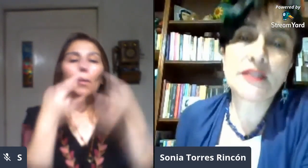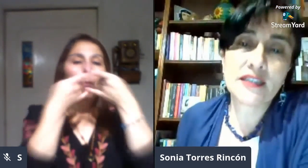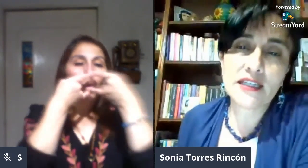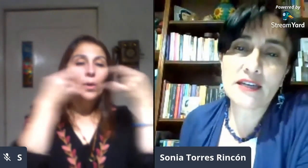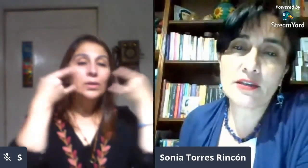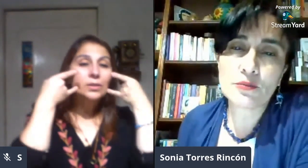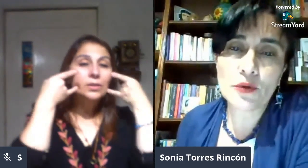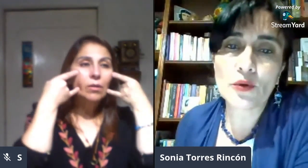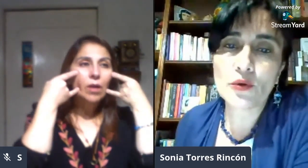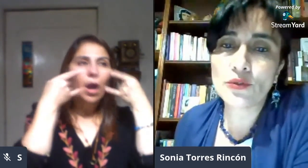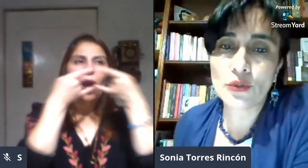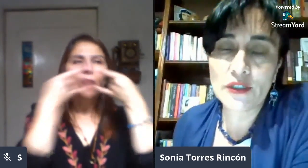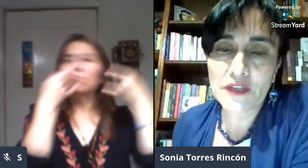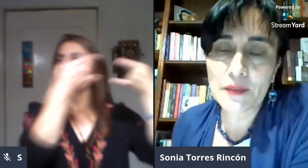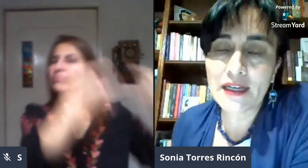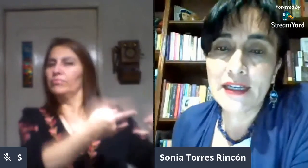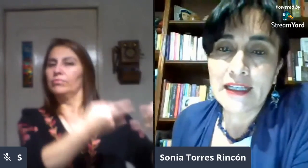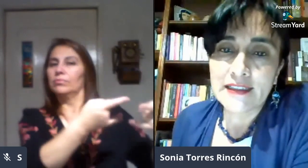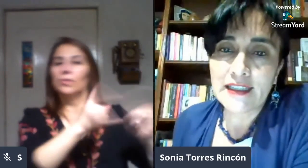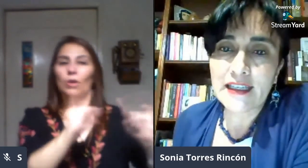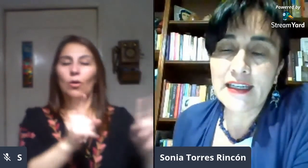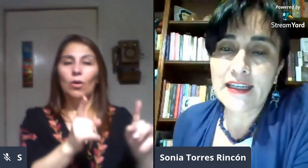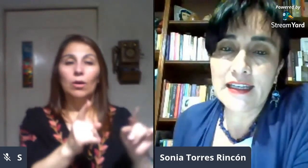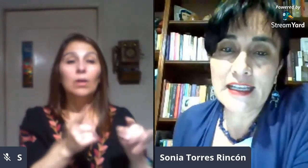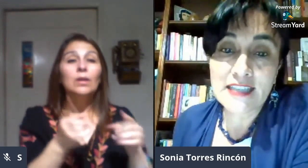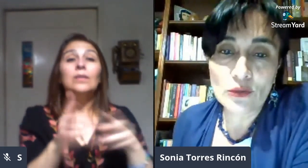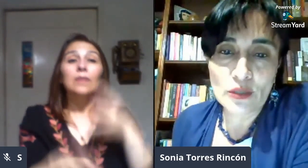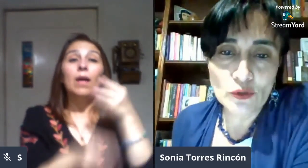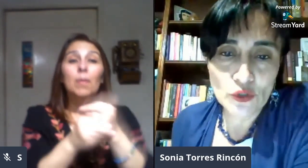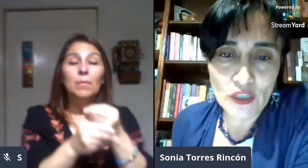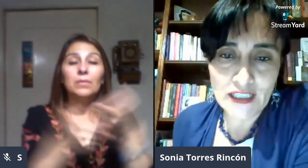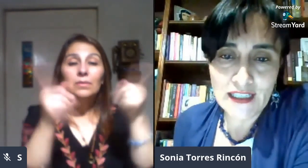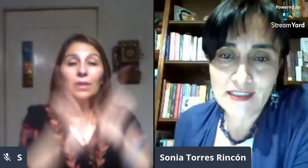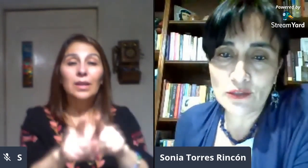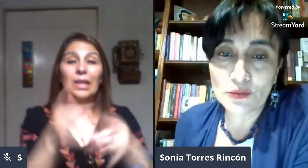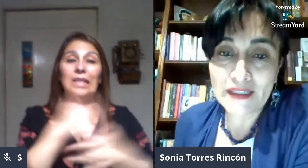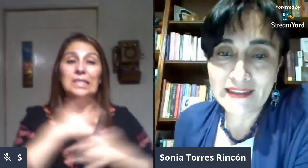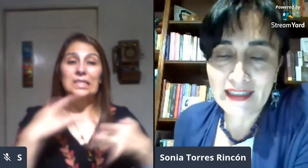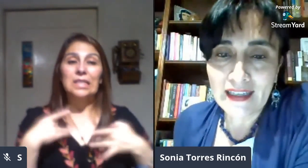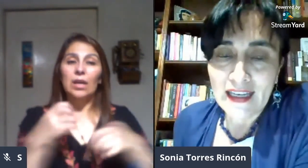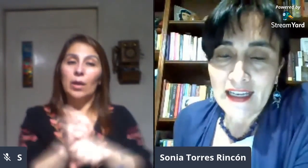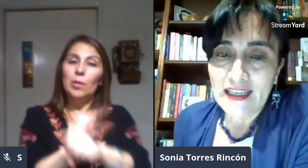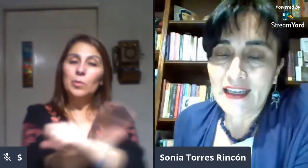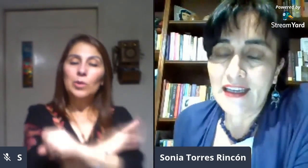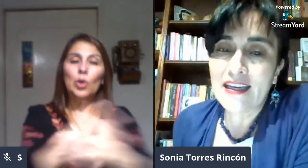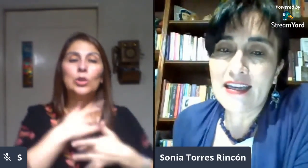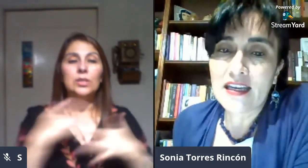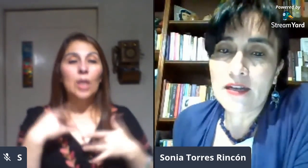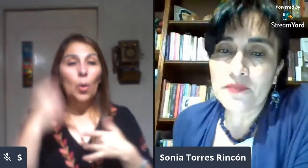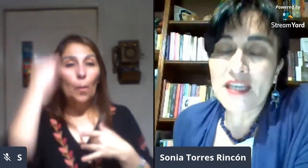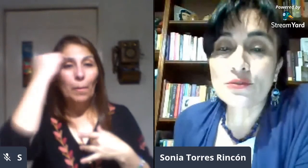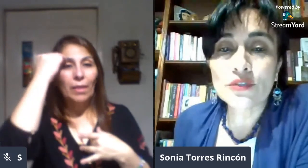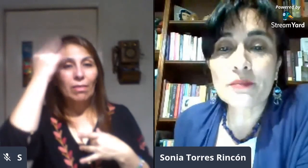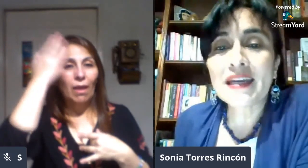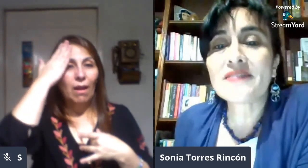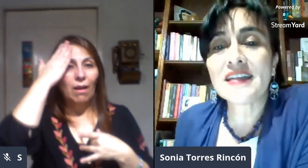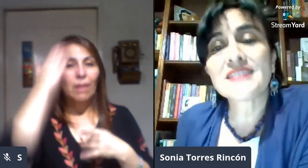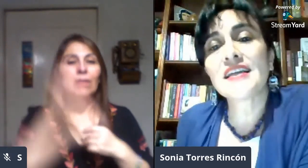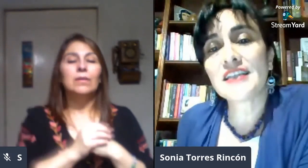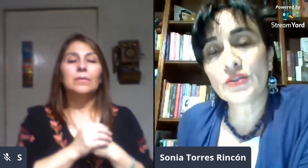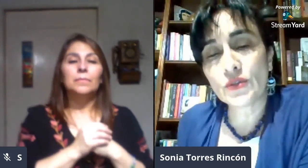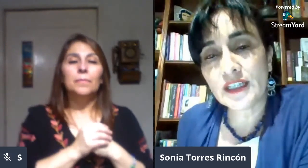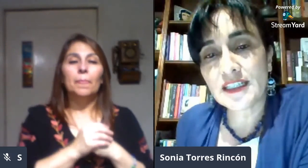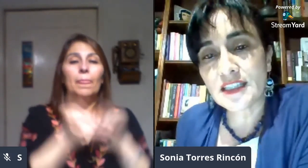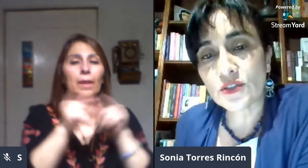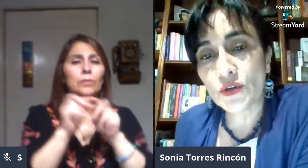sino que también tiene que ver un poco con todo el tema de la salud emocional y la salud mental, que es un tema que